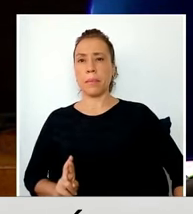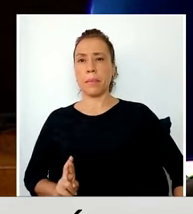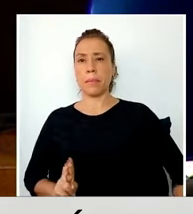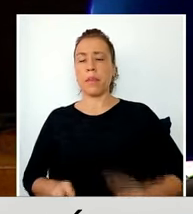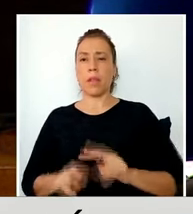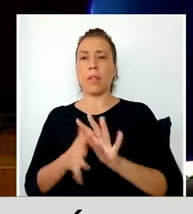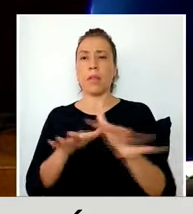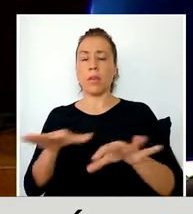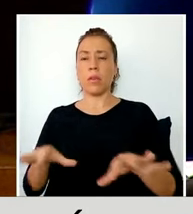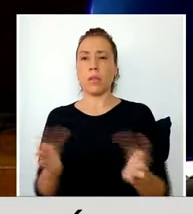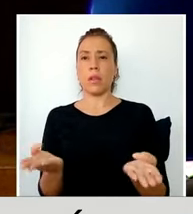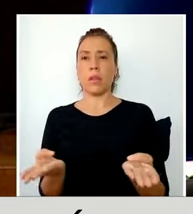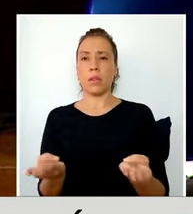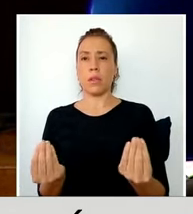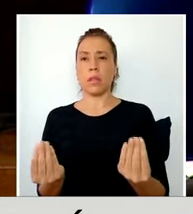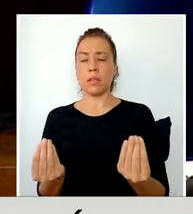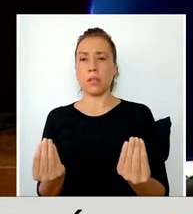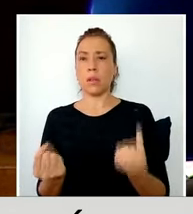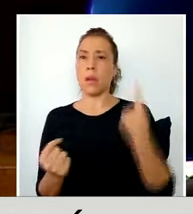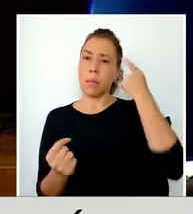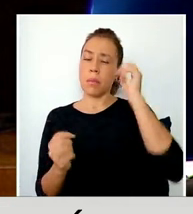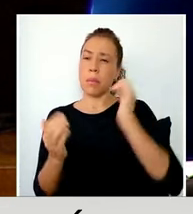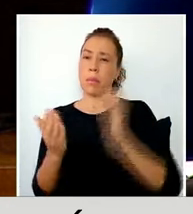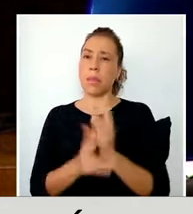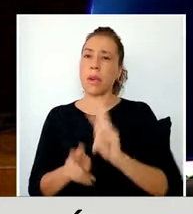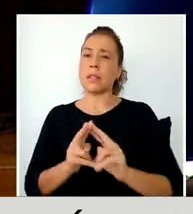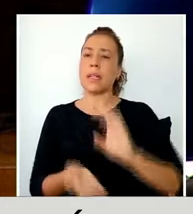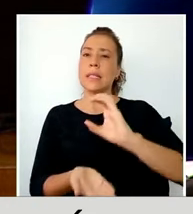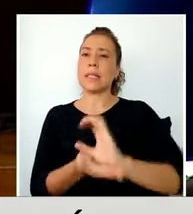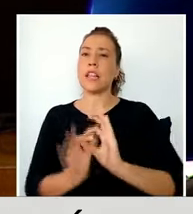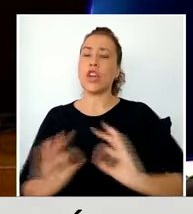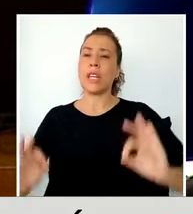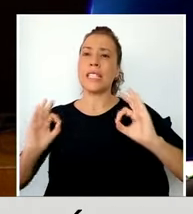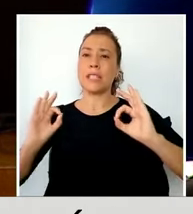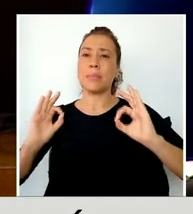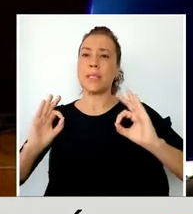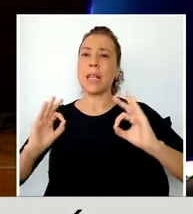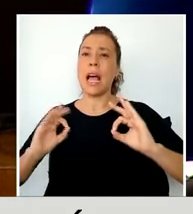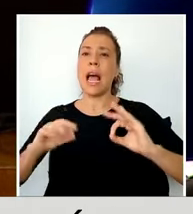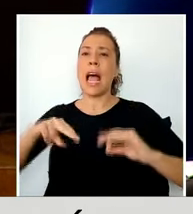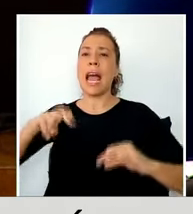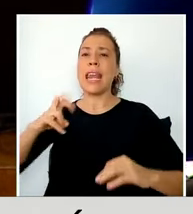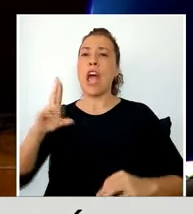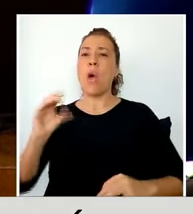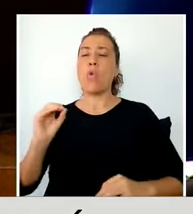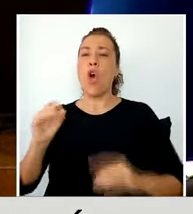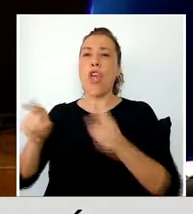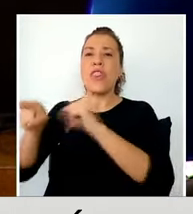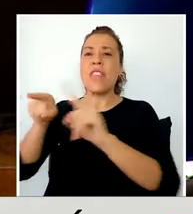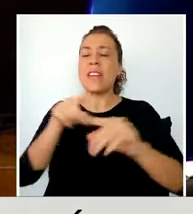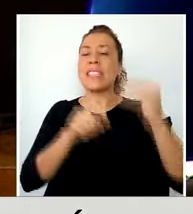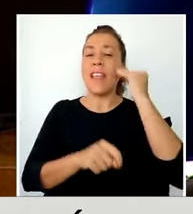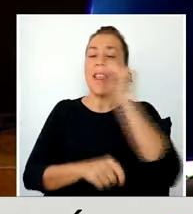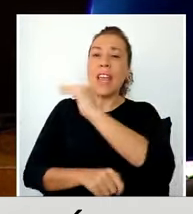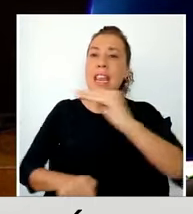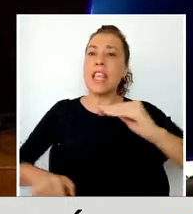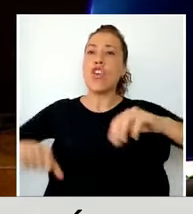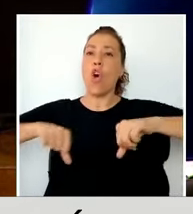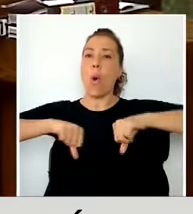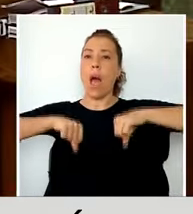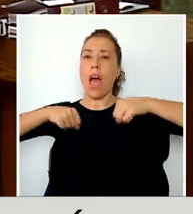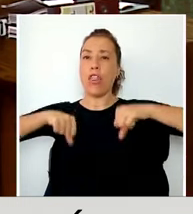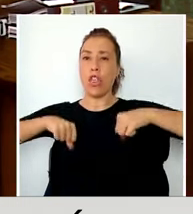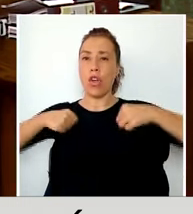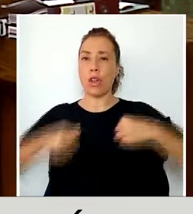medidas necesarias para implementar centros especializados en neurodiversidad en niños y adolescentes Eso es todo presidente